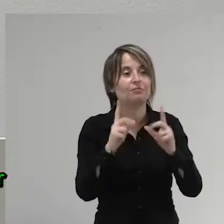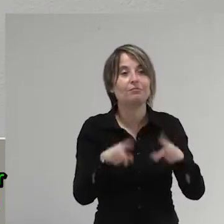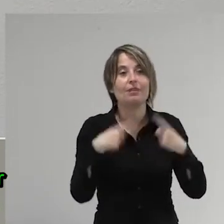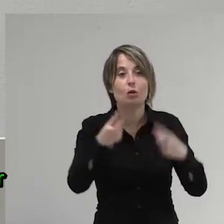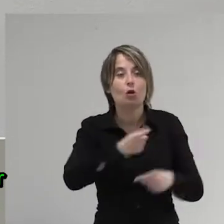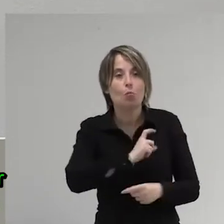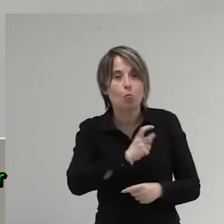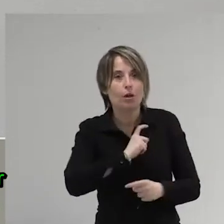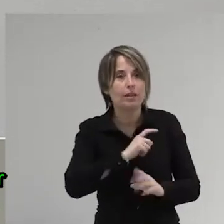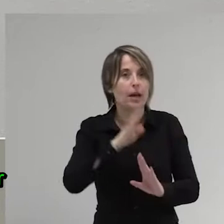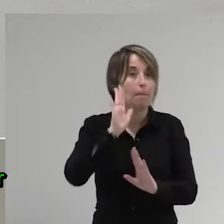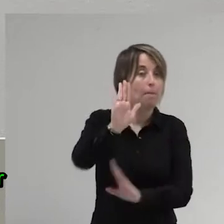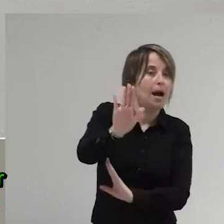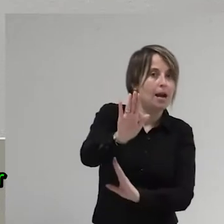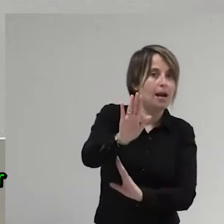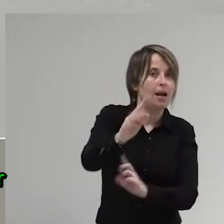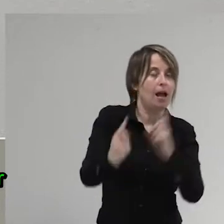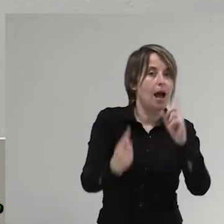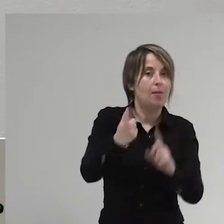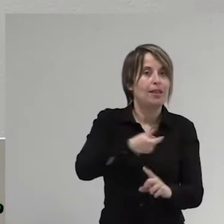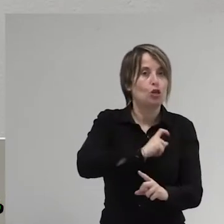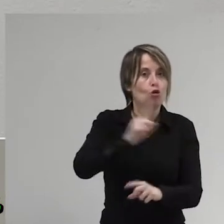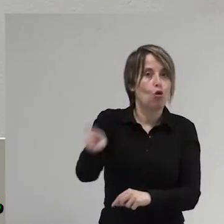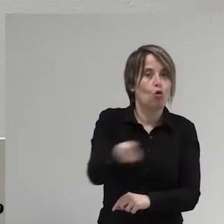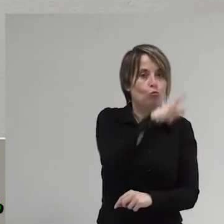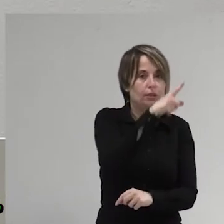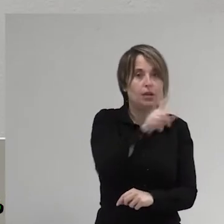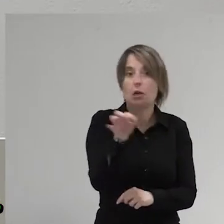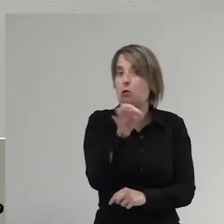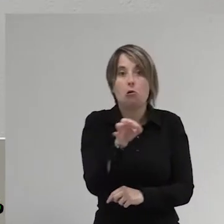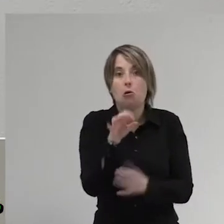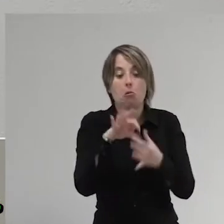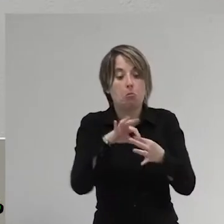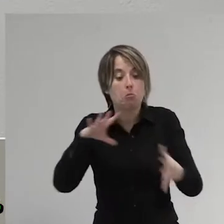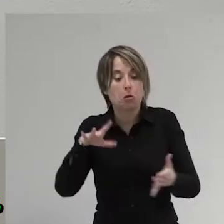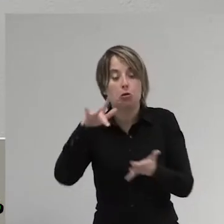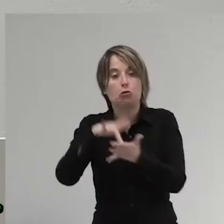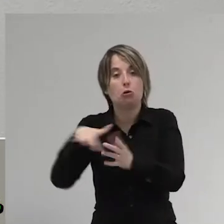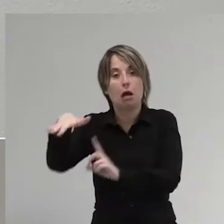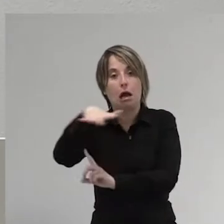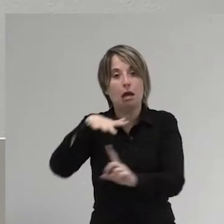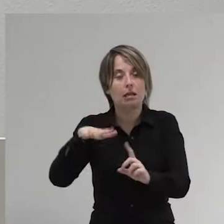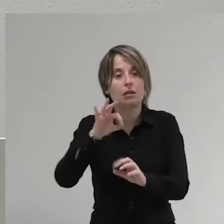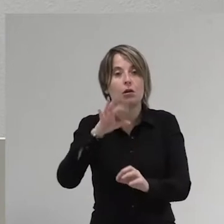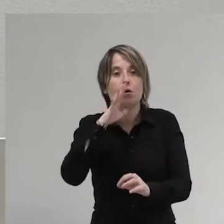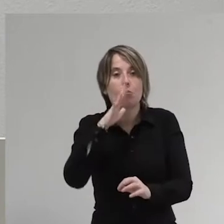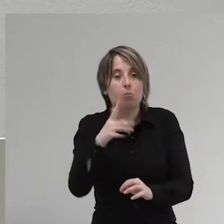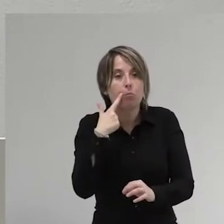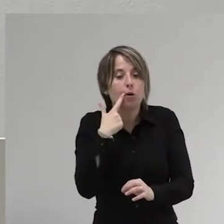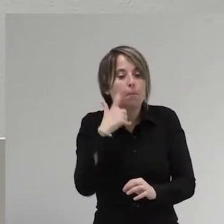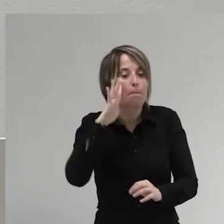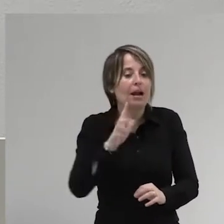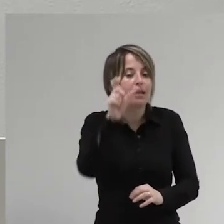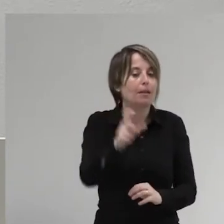policía les va a parar y van a acabar a veces en comisaría cuando no tenían nada que ver con lo que estaba pasando alrededor porque representan el sujeto